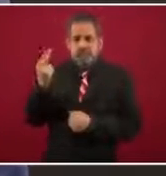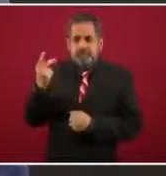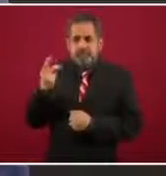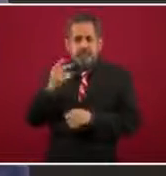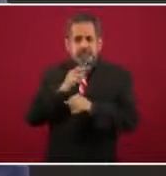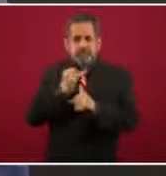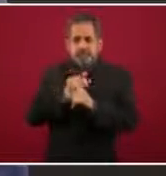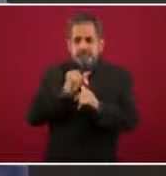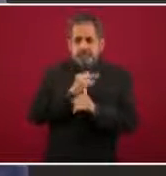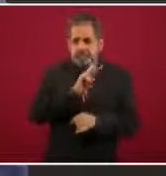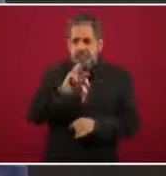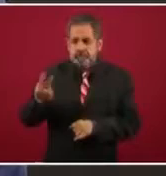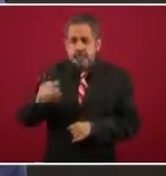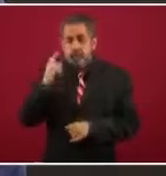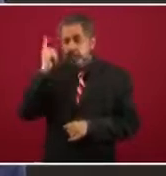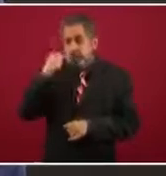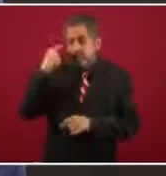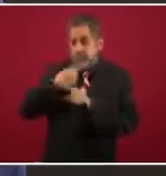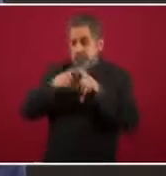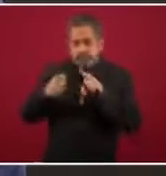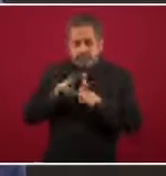Como hora y media